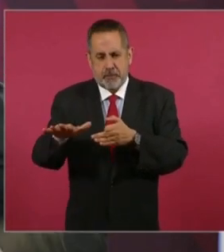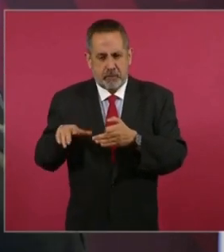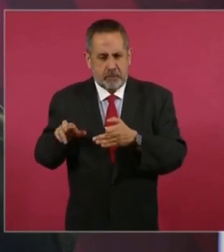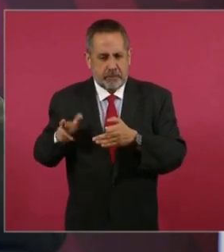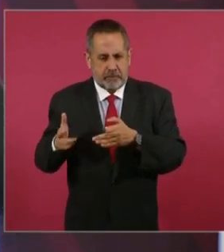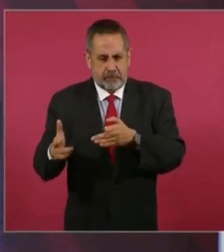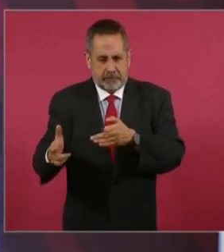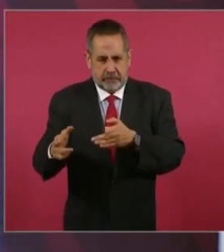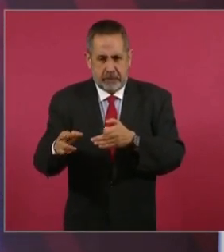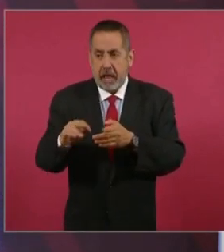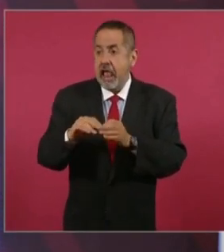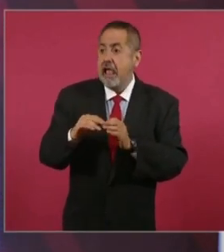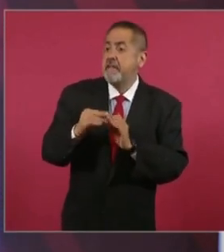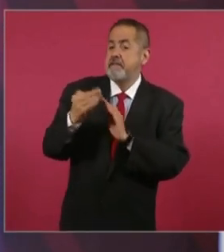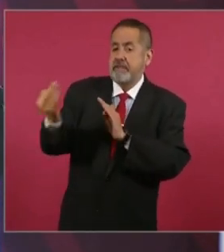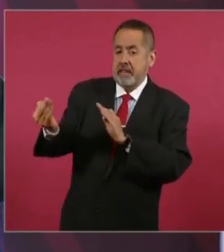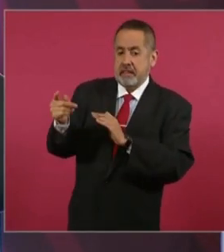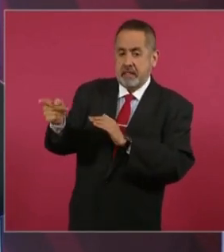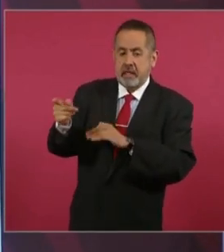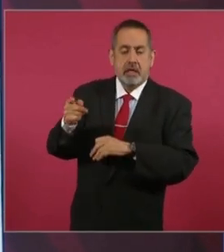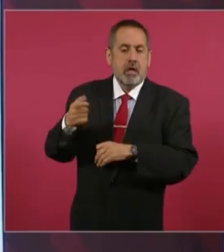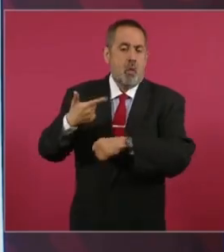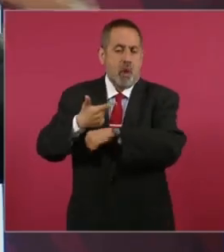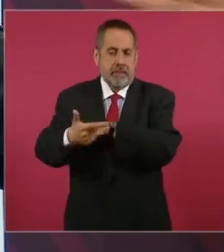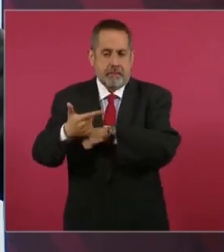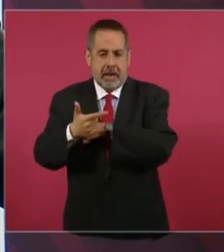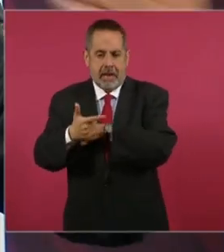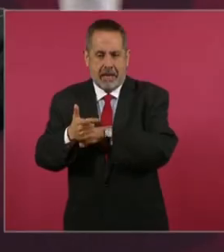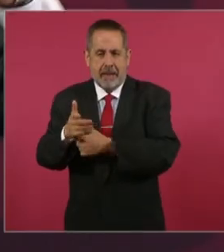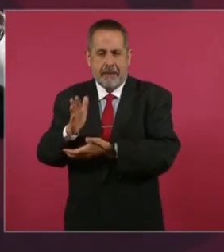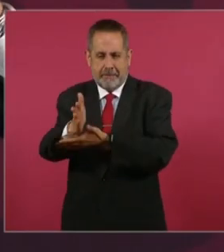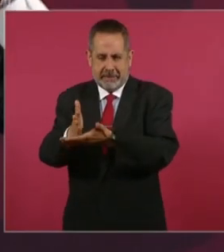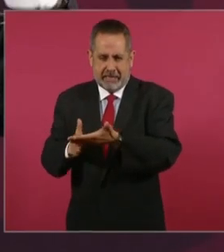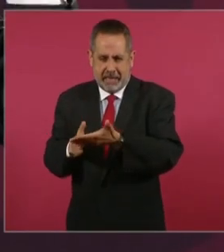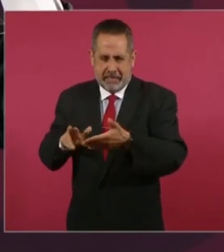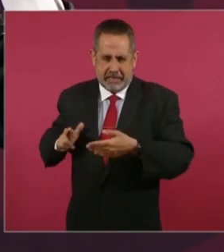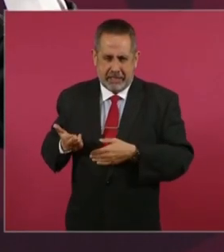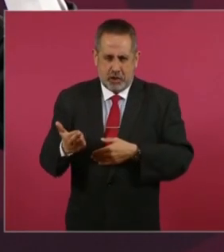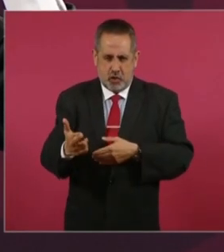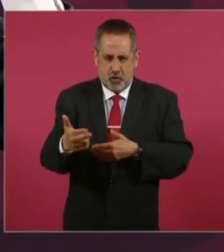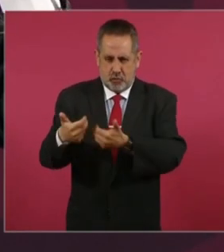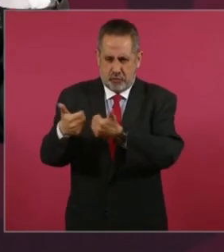enfrente está Guatemala o sea lo Sumacinta divide México